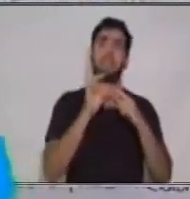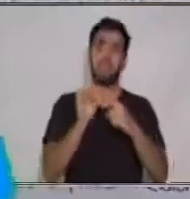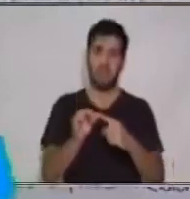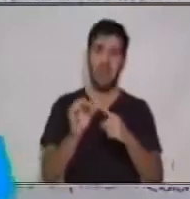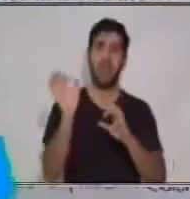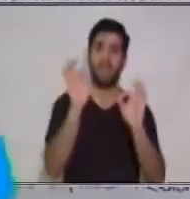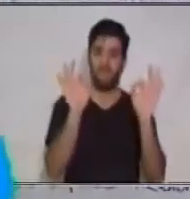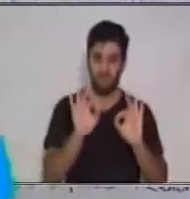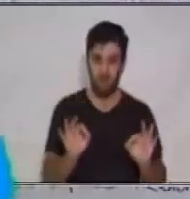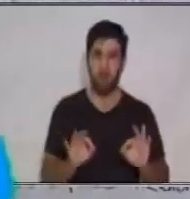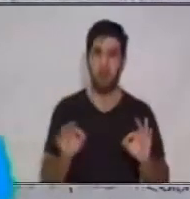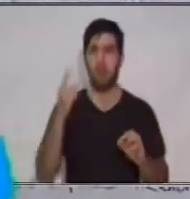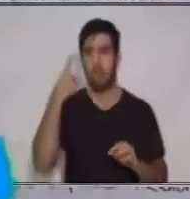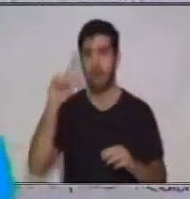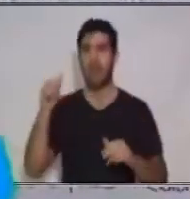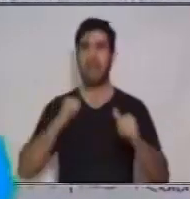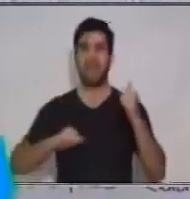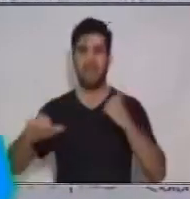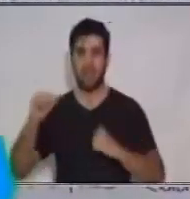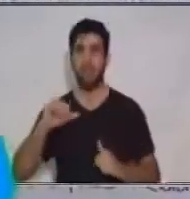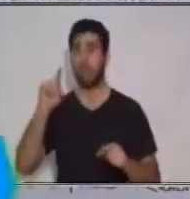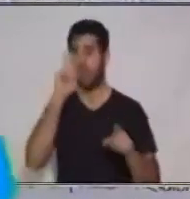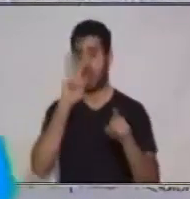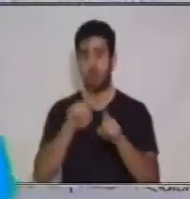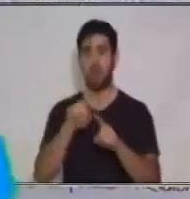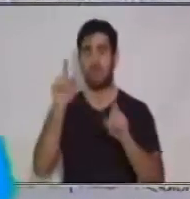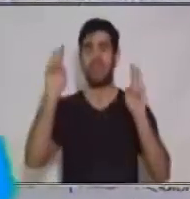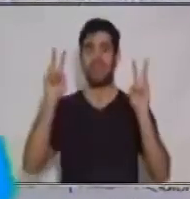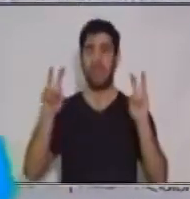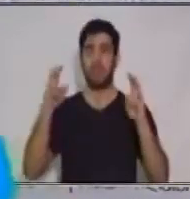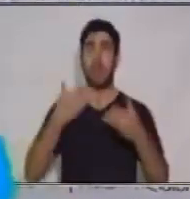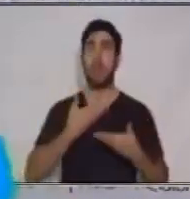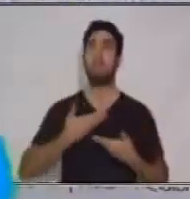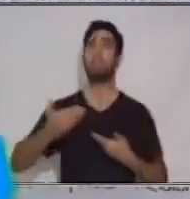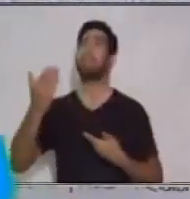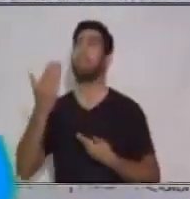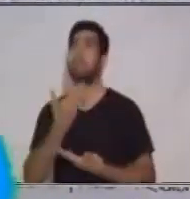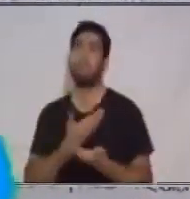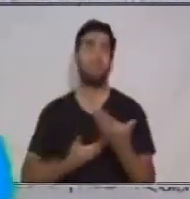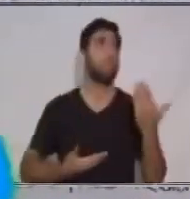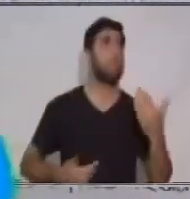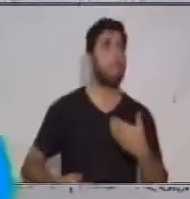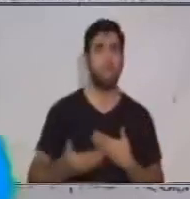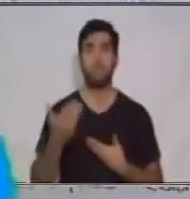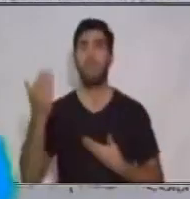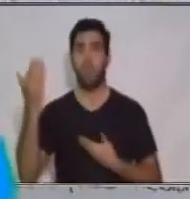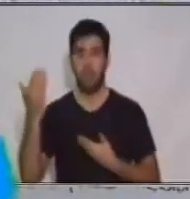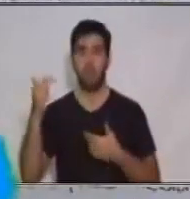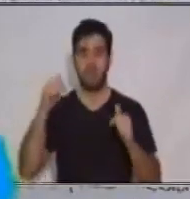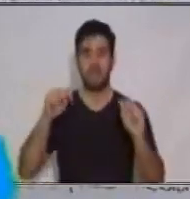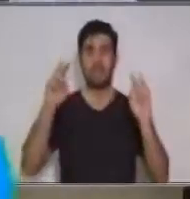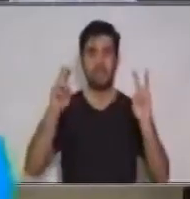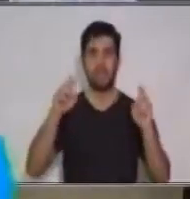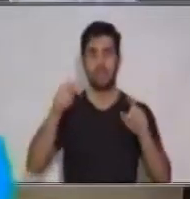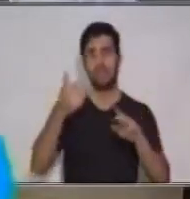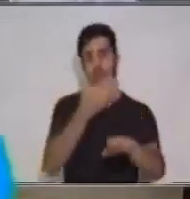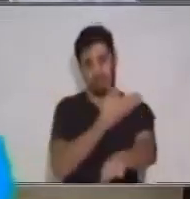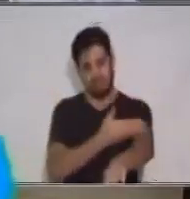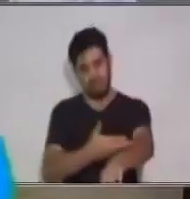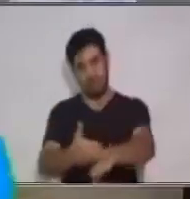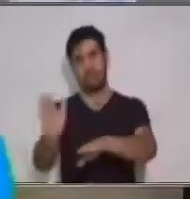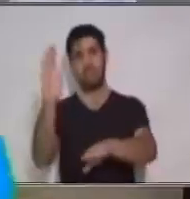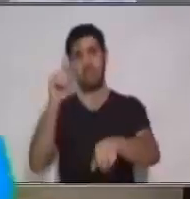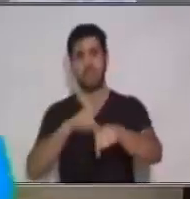lo que se refiere a los poemas y al teatro que ellos llevaban a cabo. Sin embargo, pues a lo largo de estos